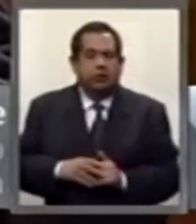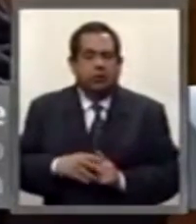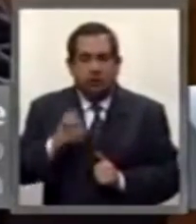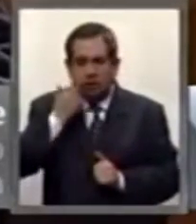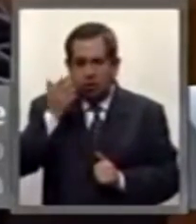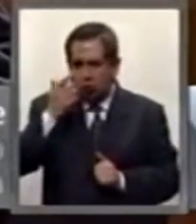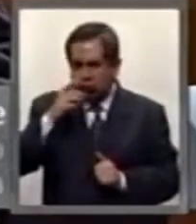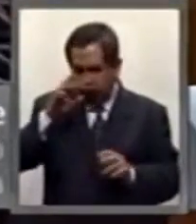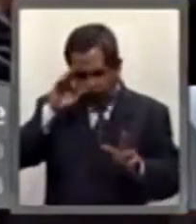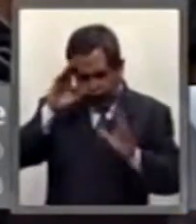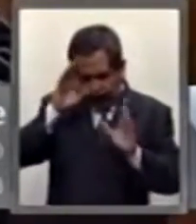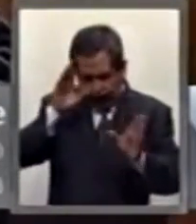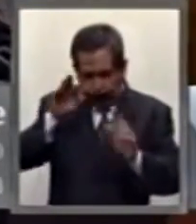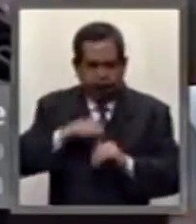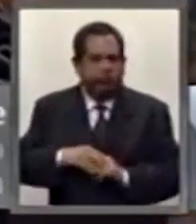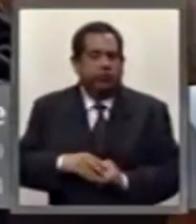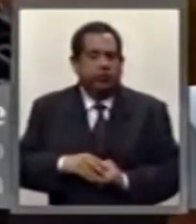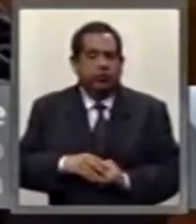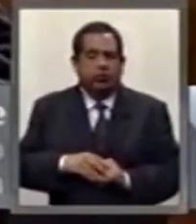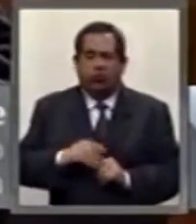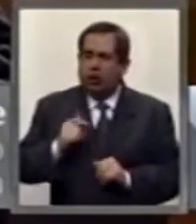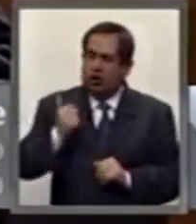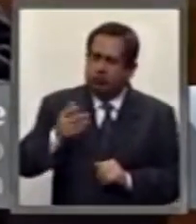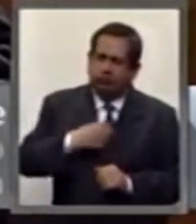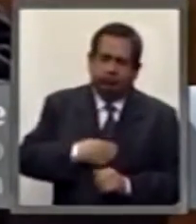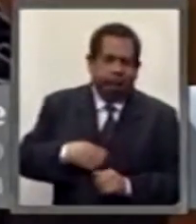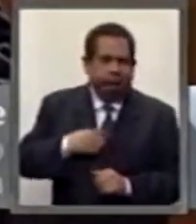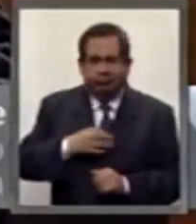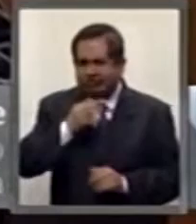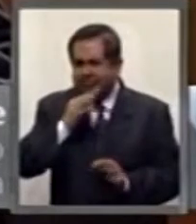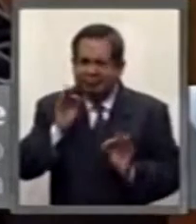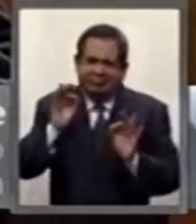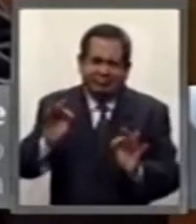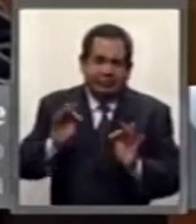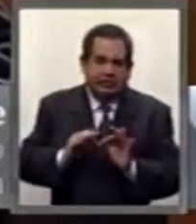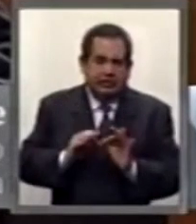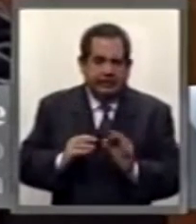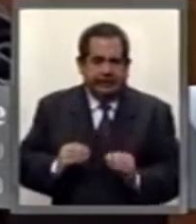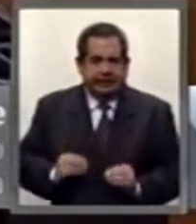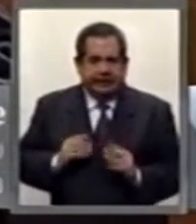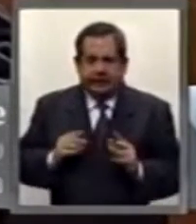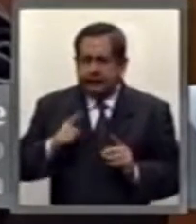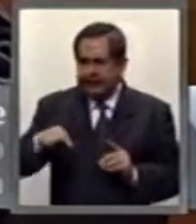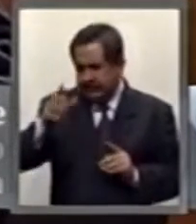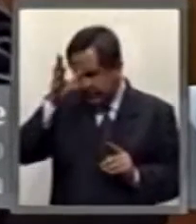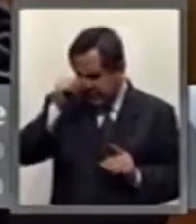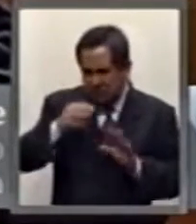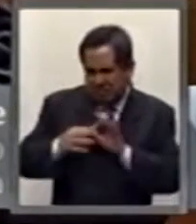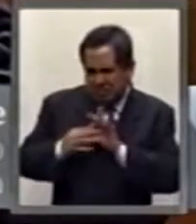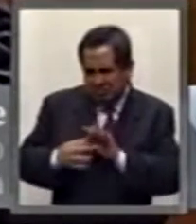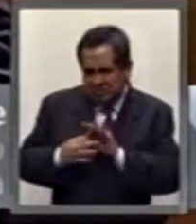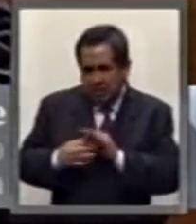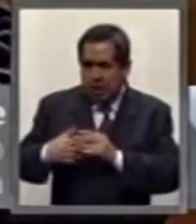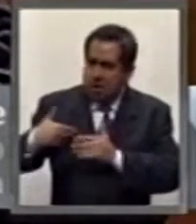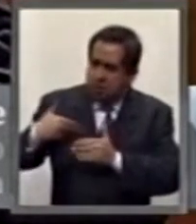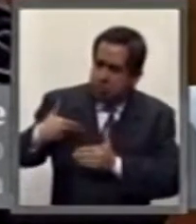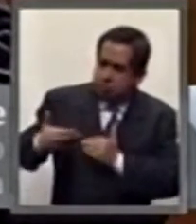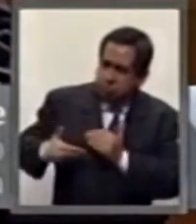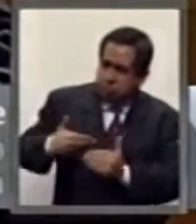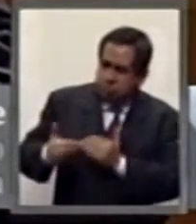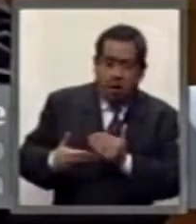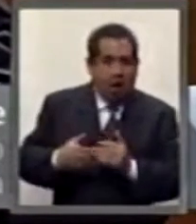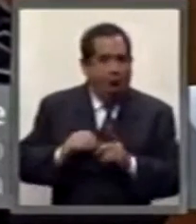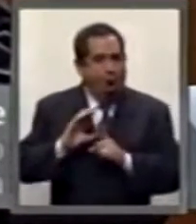quiero saludar y festejar el espíritu de concordia y el trabajo que se ha venido realizando